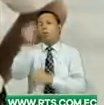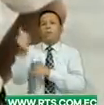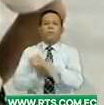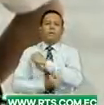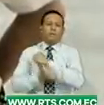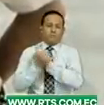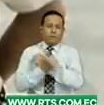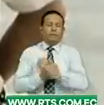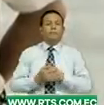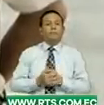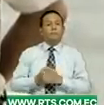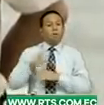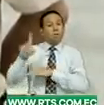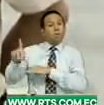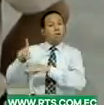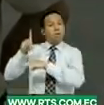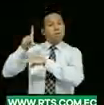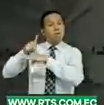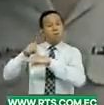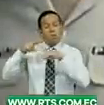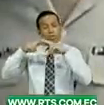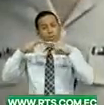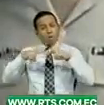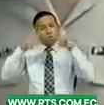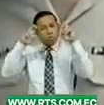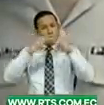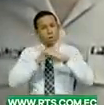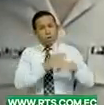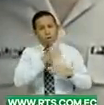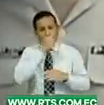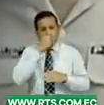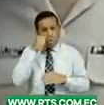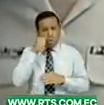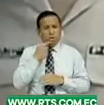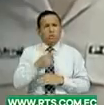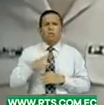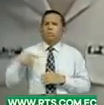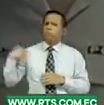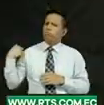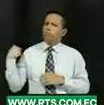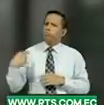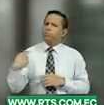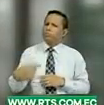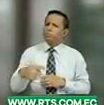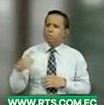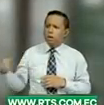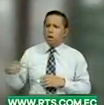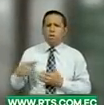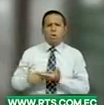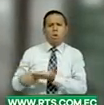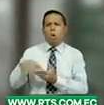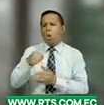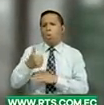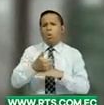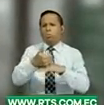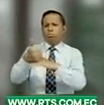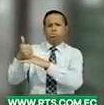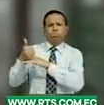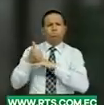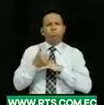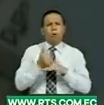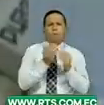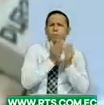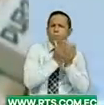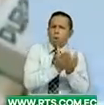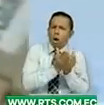investigación antidrogas señaló que constantemente realizan reuniones con autoridades de los diferentes puertos a